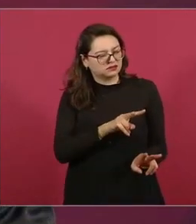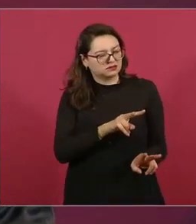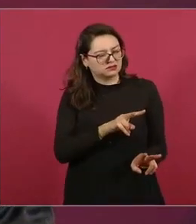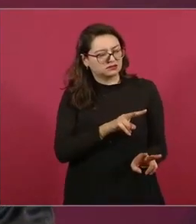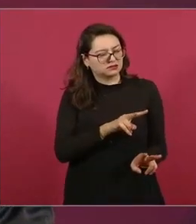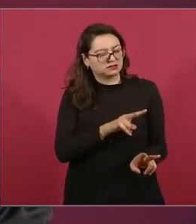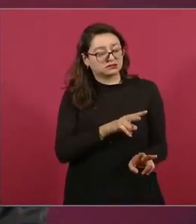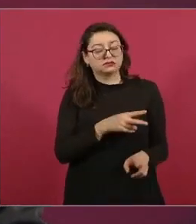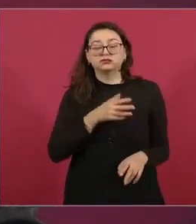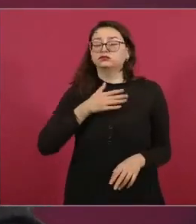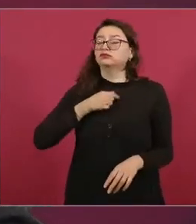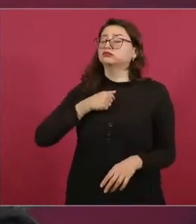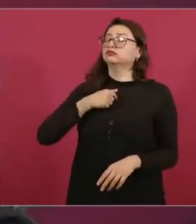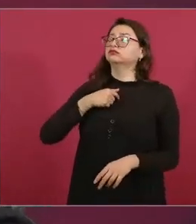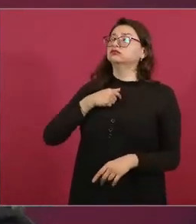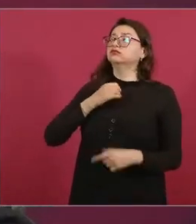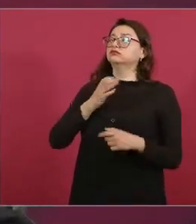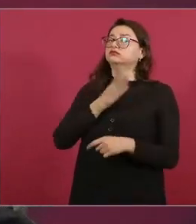gentes de bien,